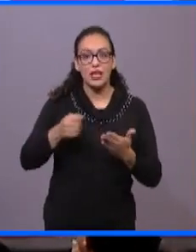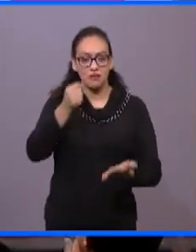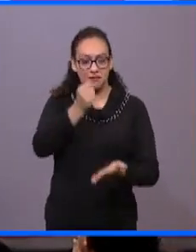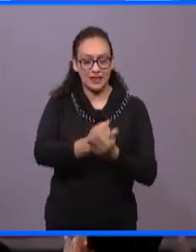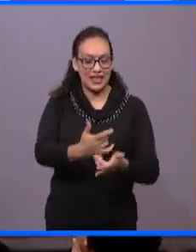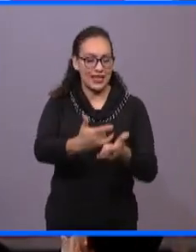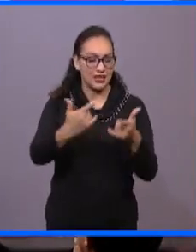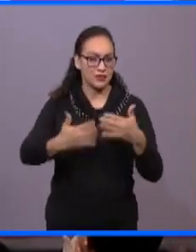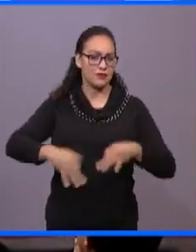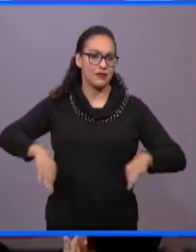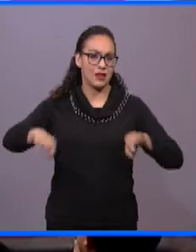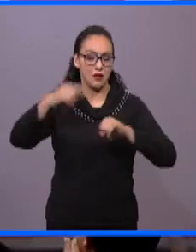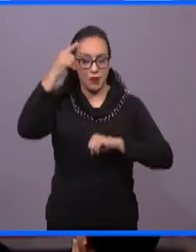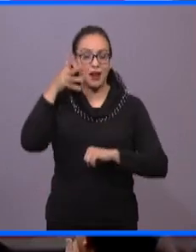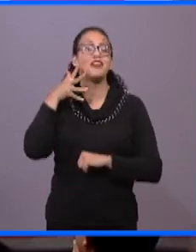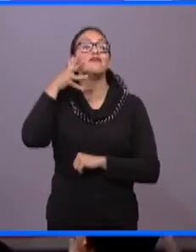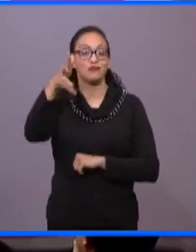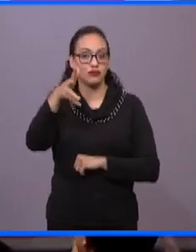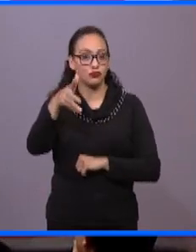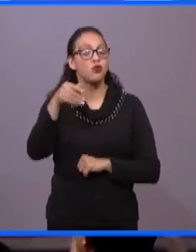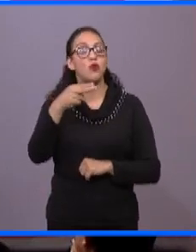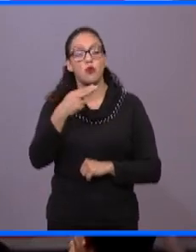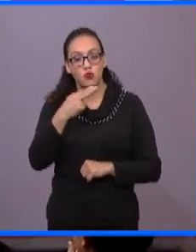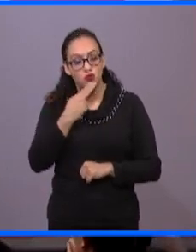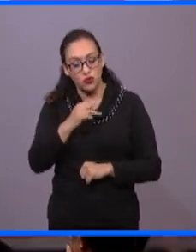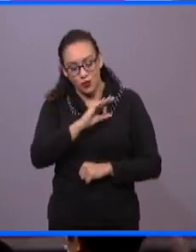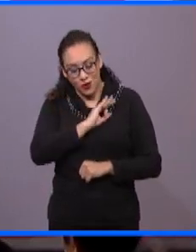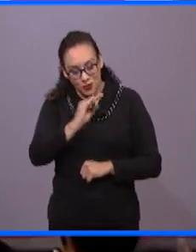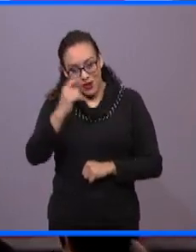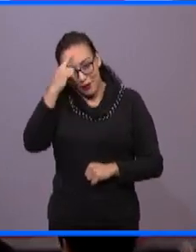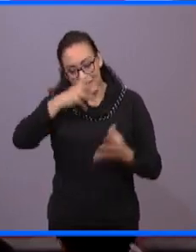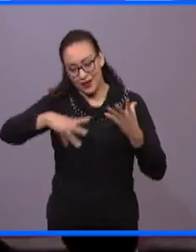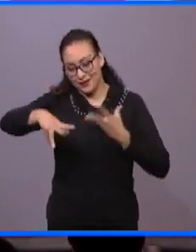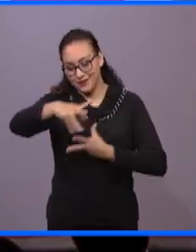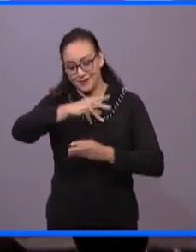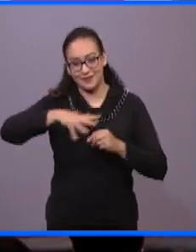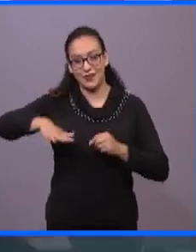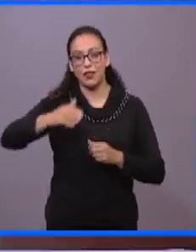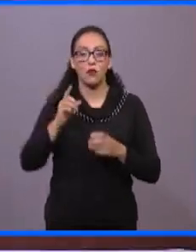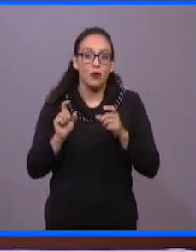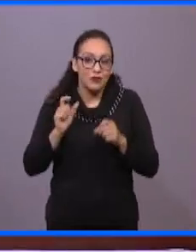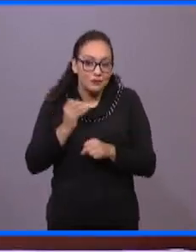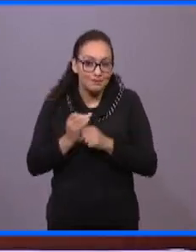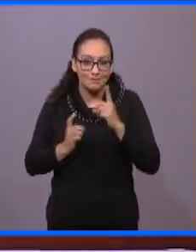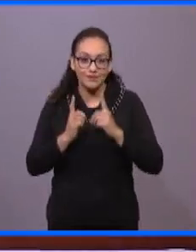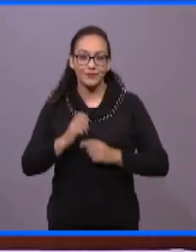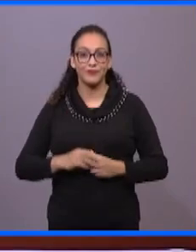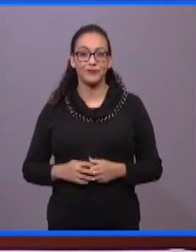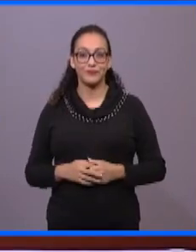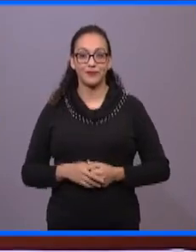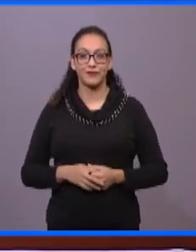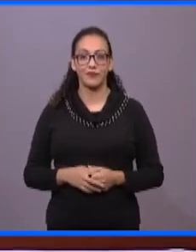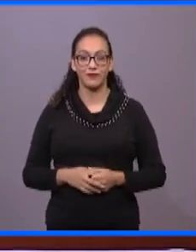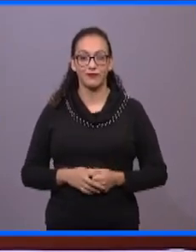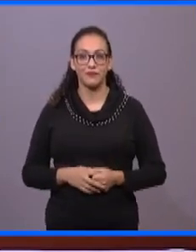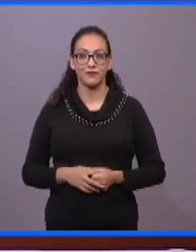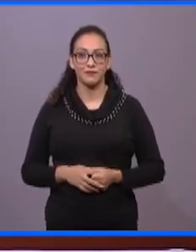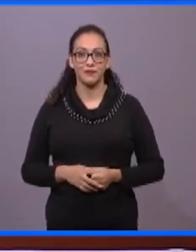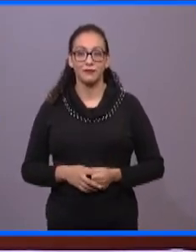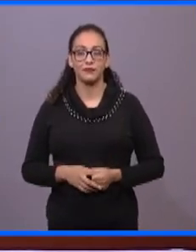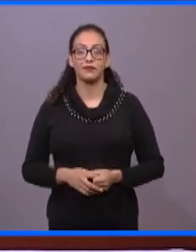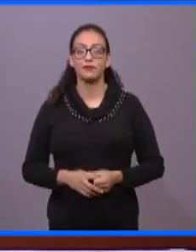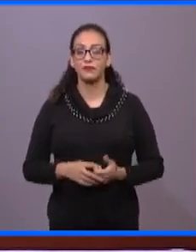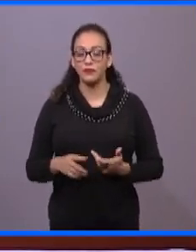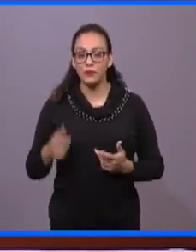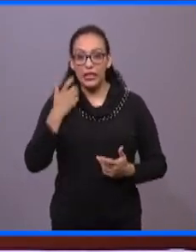serán punto de partida para el futuro, sobre todo en contextos de incertidumbre. Ni siquiera la destrucción de los